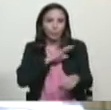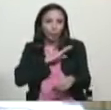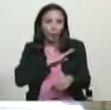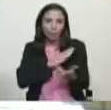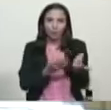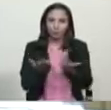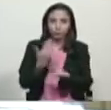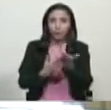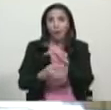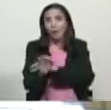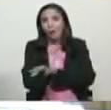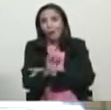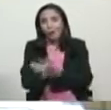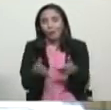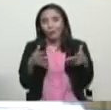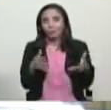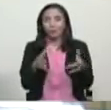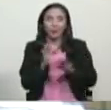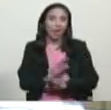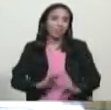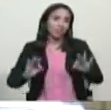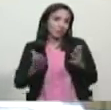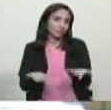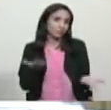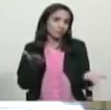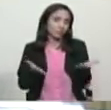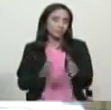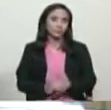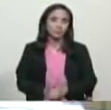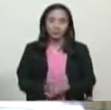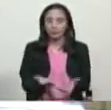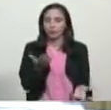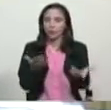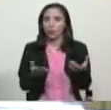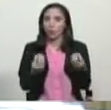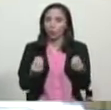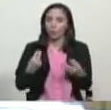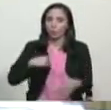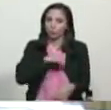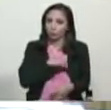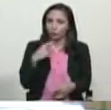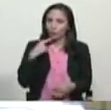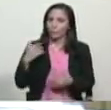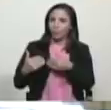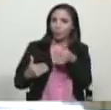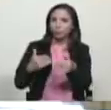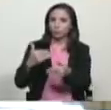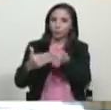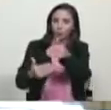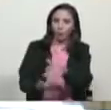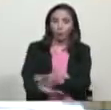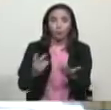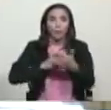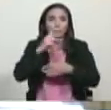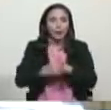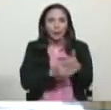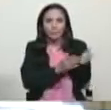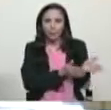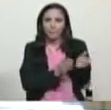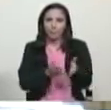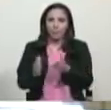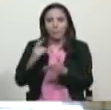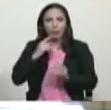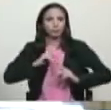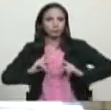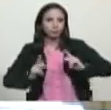nada. Ahí está. Ahí está el meollo de lo que nosotros tenemos que ir posicionando con los planes de los motores